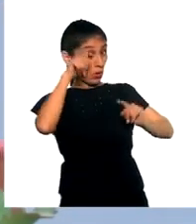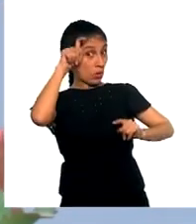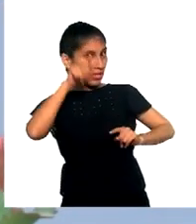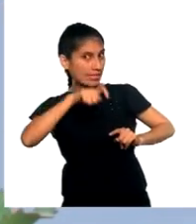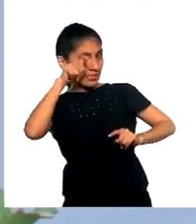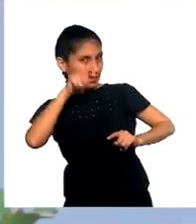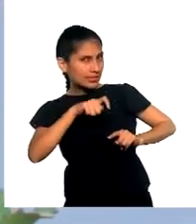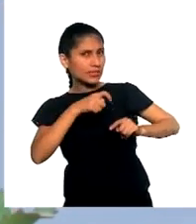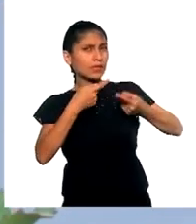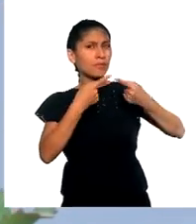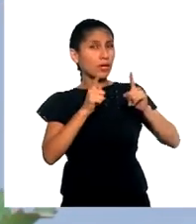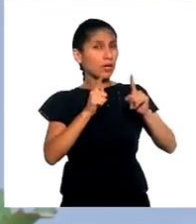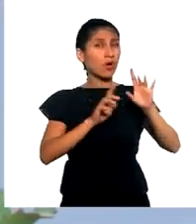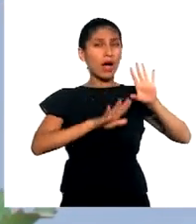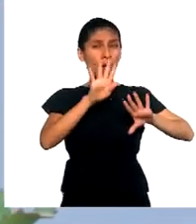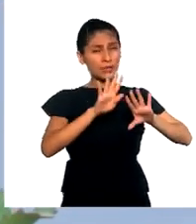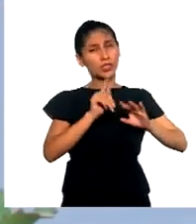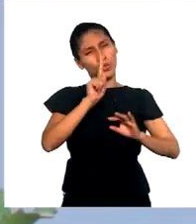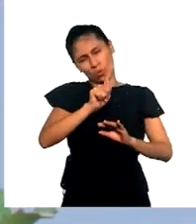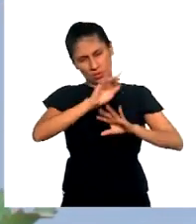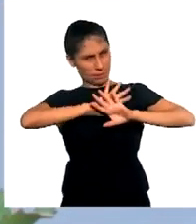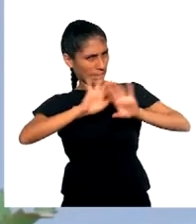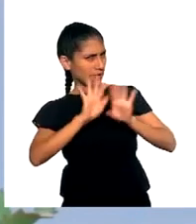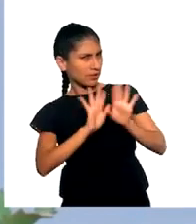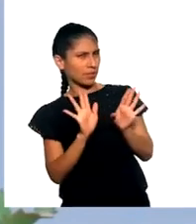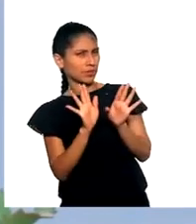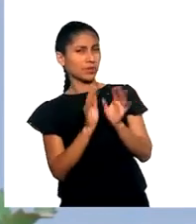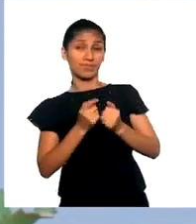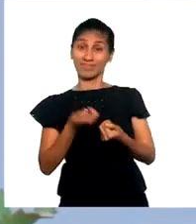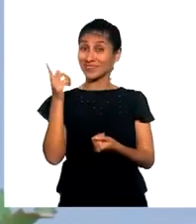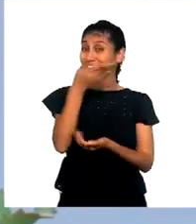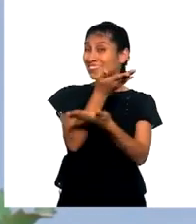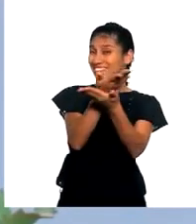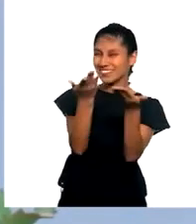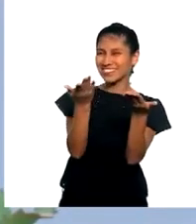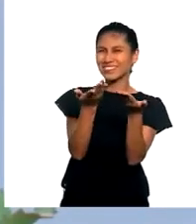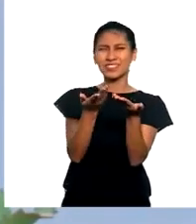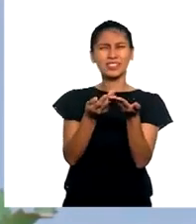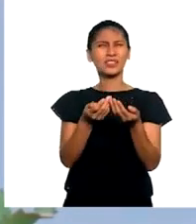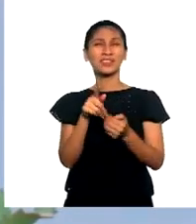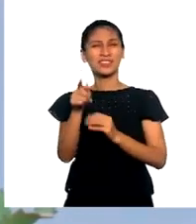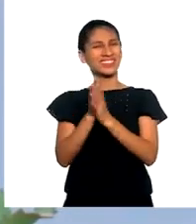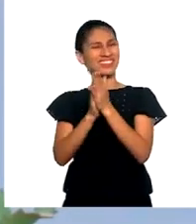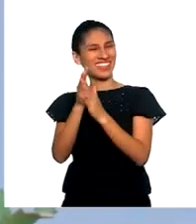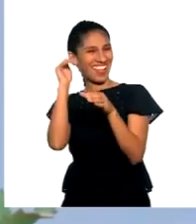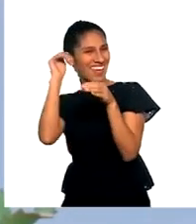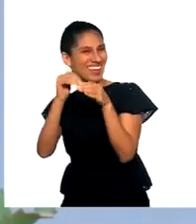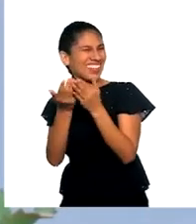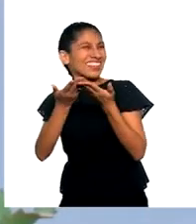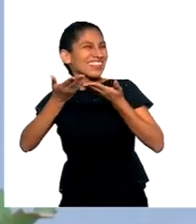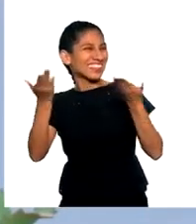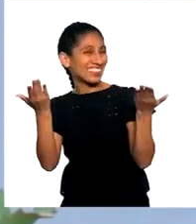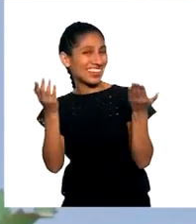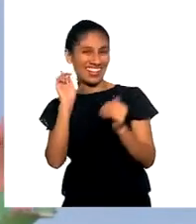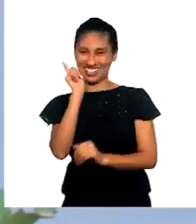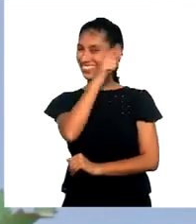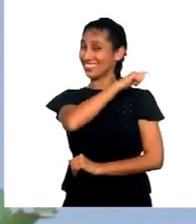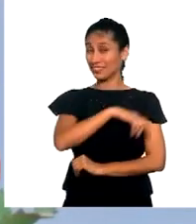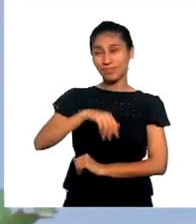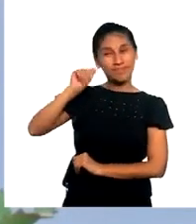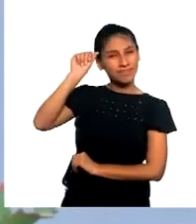generalmente se realizan una sola vez y ustedes para que sueño quisieran ahorrar dinero